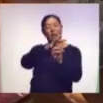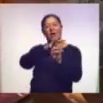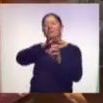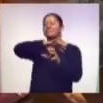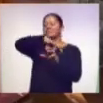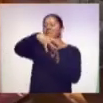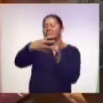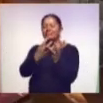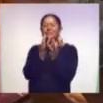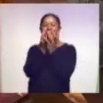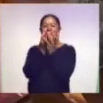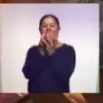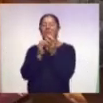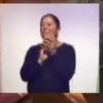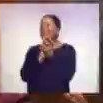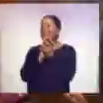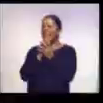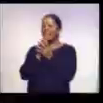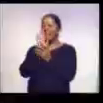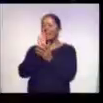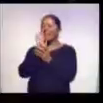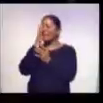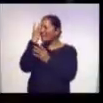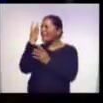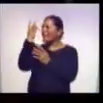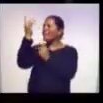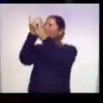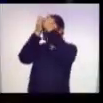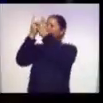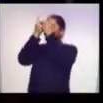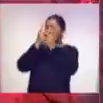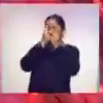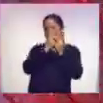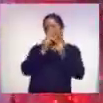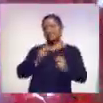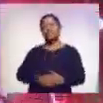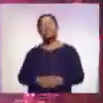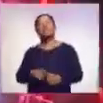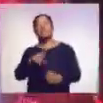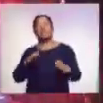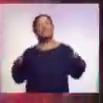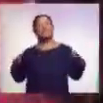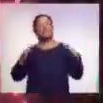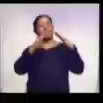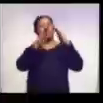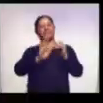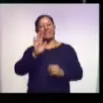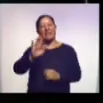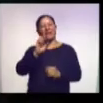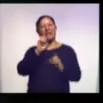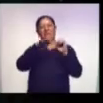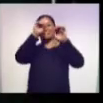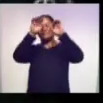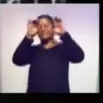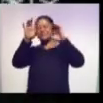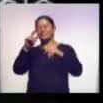magia misteriosa de las estrellas. La Navidad al pie de la montaña, como se le ha denominado al adorno multicolor que ilumina a esta